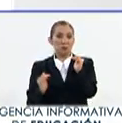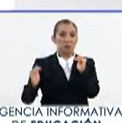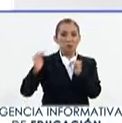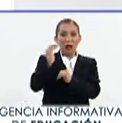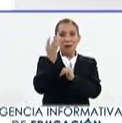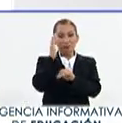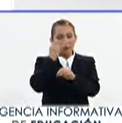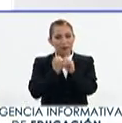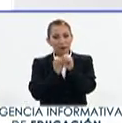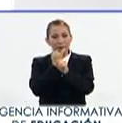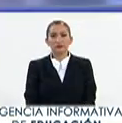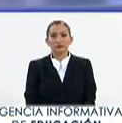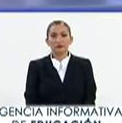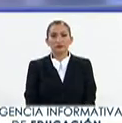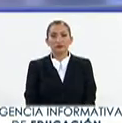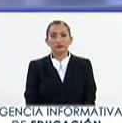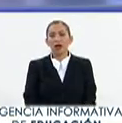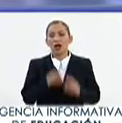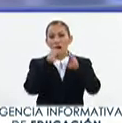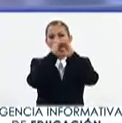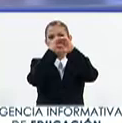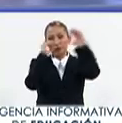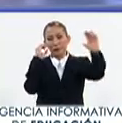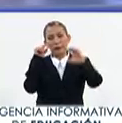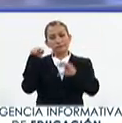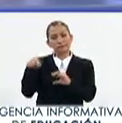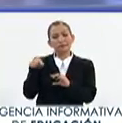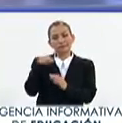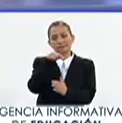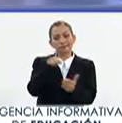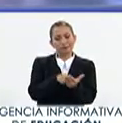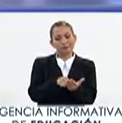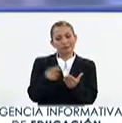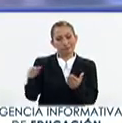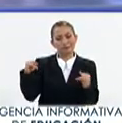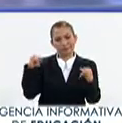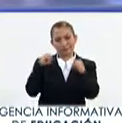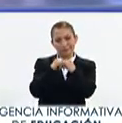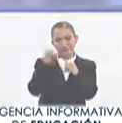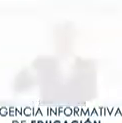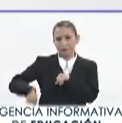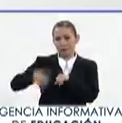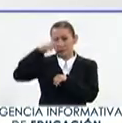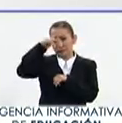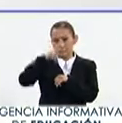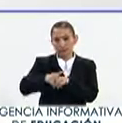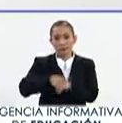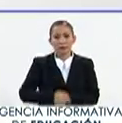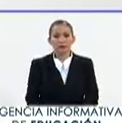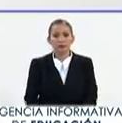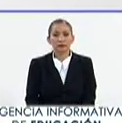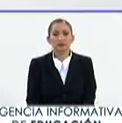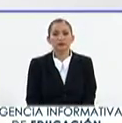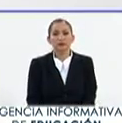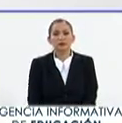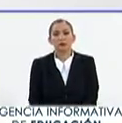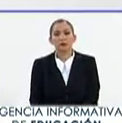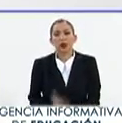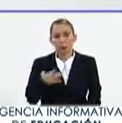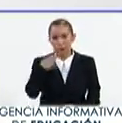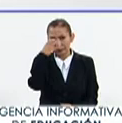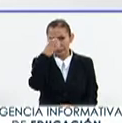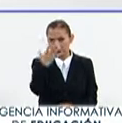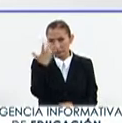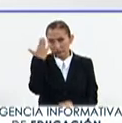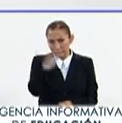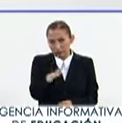hacer investigación astronómica. El observatorio pues es una de las instituciones científicas de manera formal, como